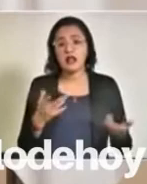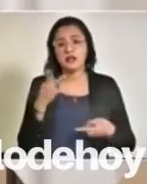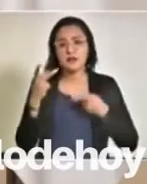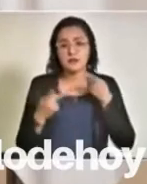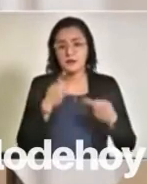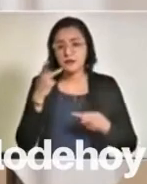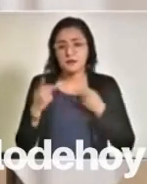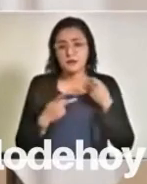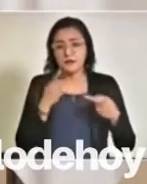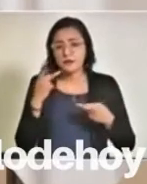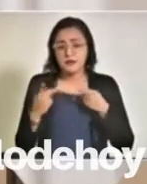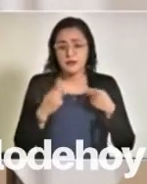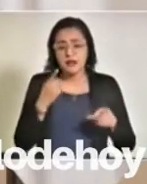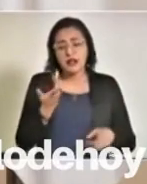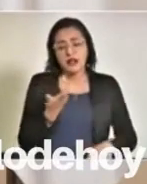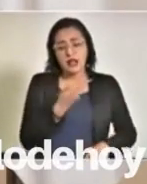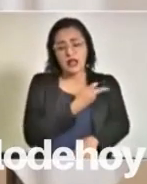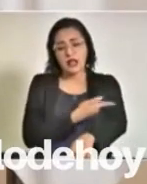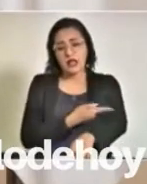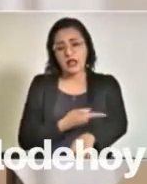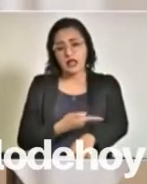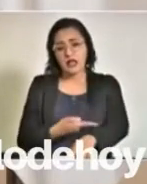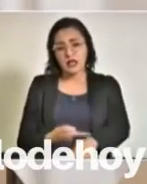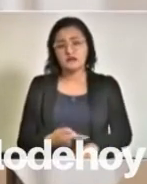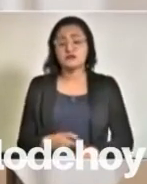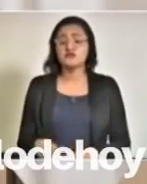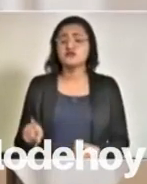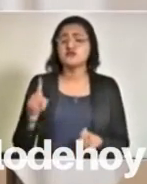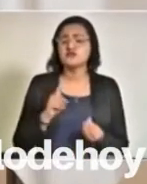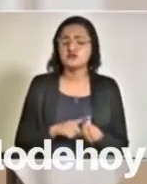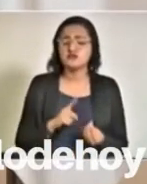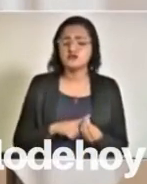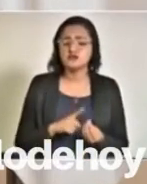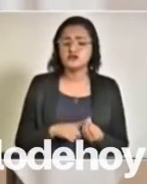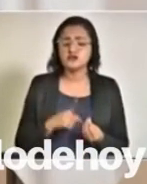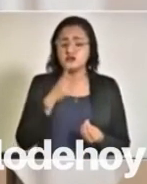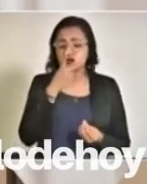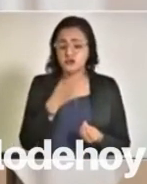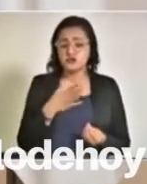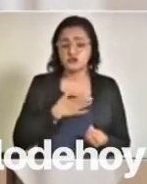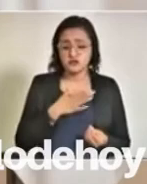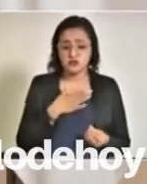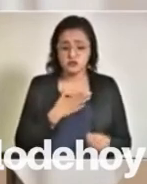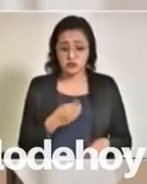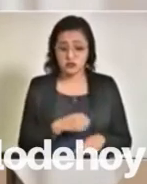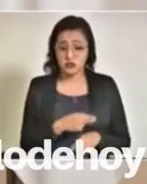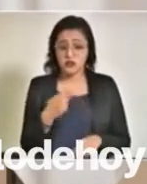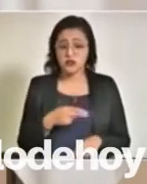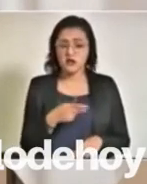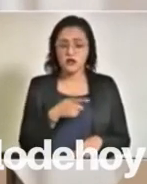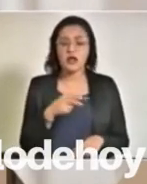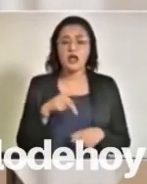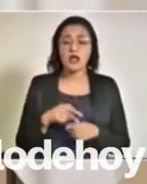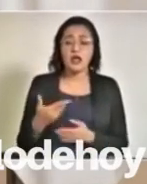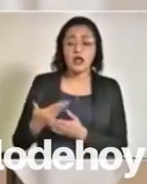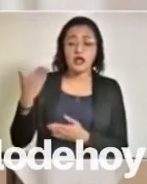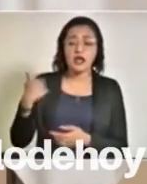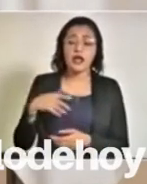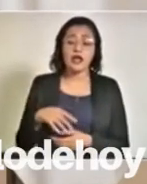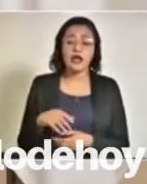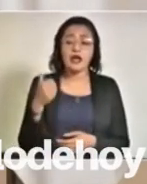largo en donde la mención que hace de mí es que en agosto de